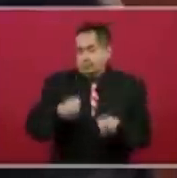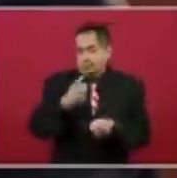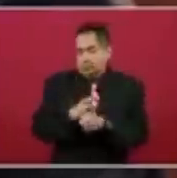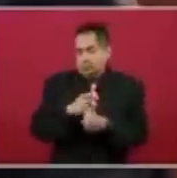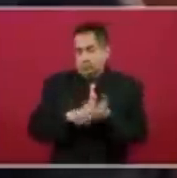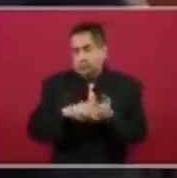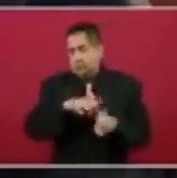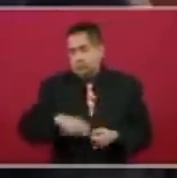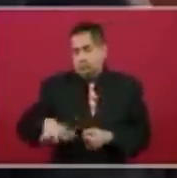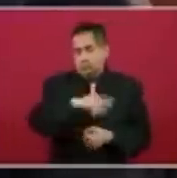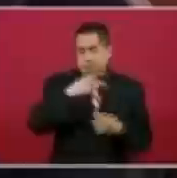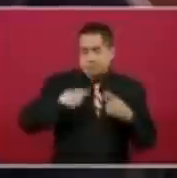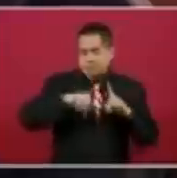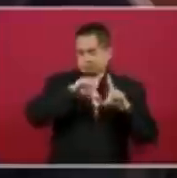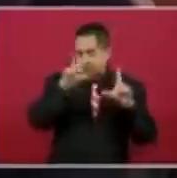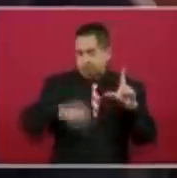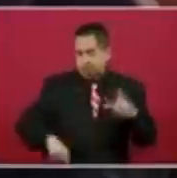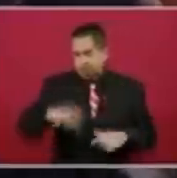los mexicanos.